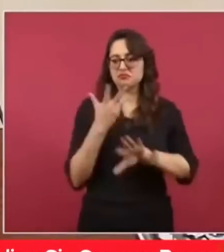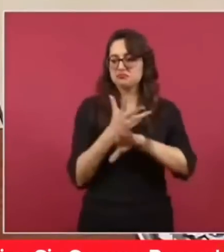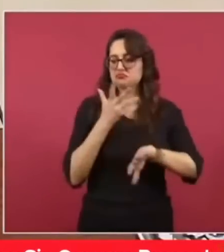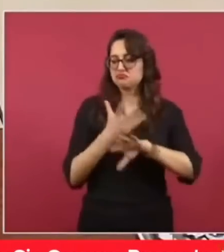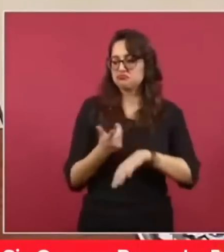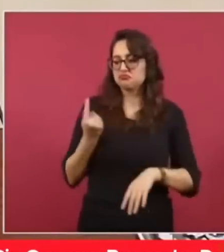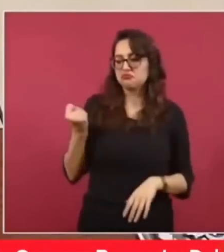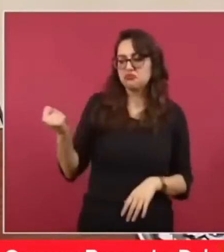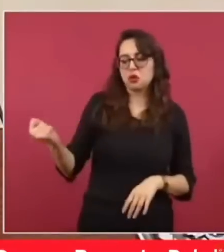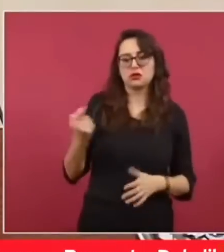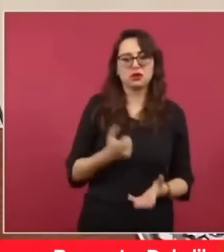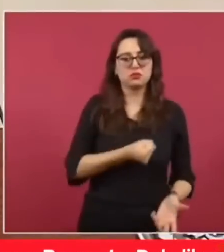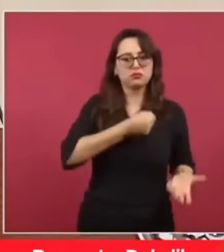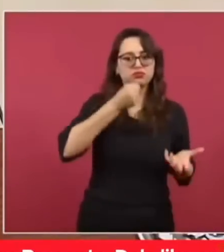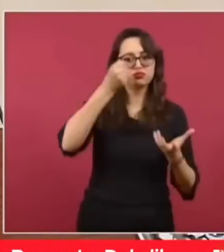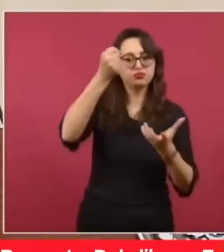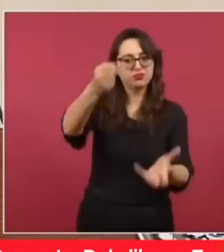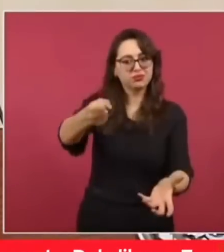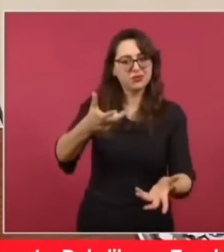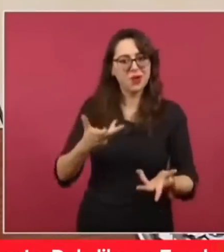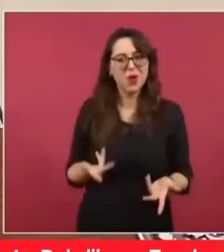de un gobierno democrático?